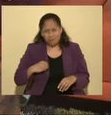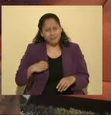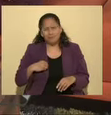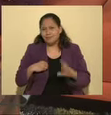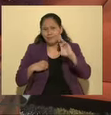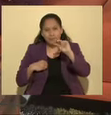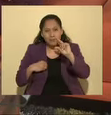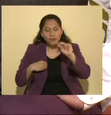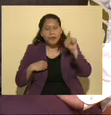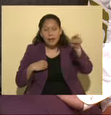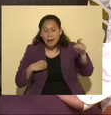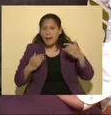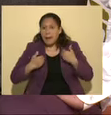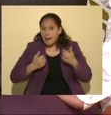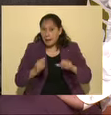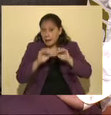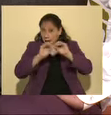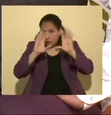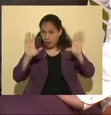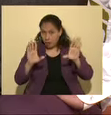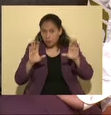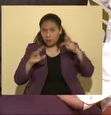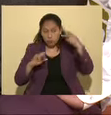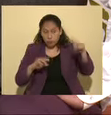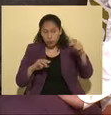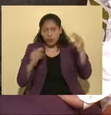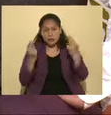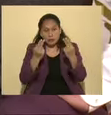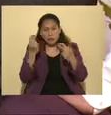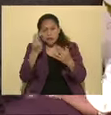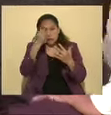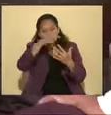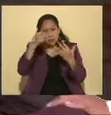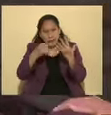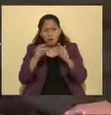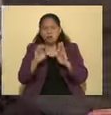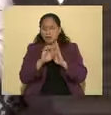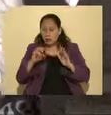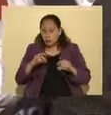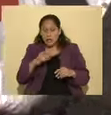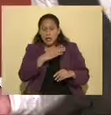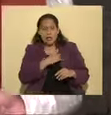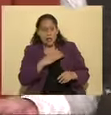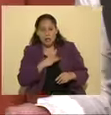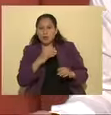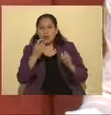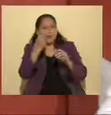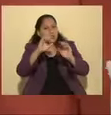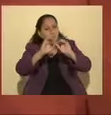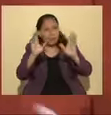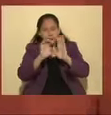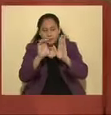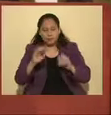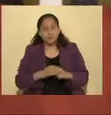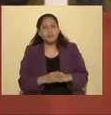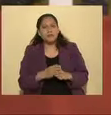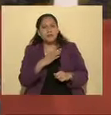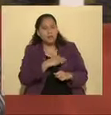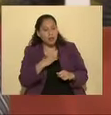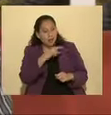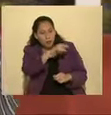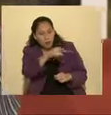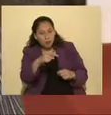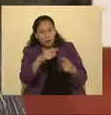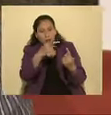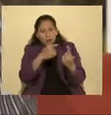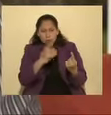él comprende perfectamente bien las necesidades. Por ejemplo, se comprende que el hijo, y esto es obvio, ¿no? Pues no se puede sacar adelante